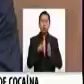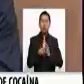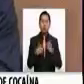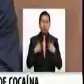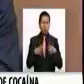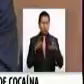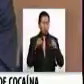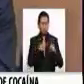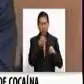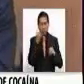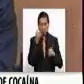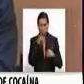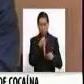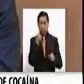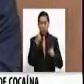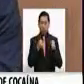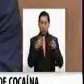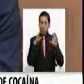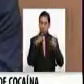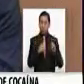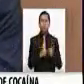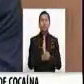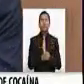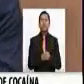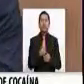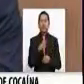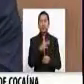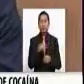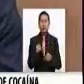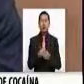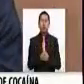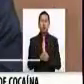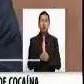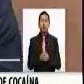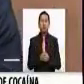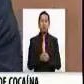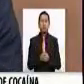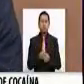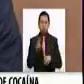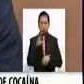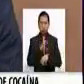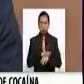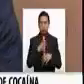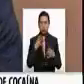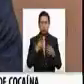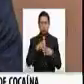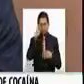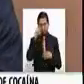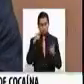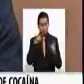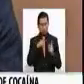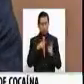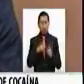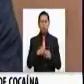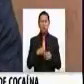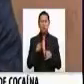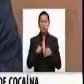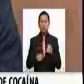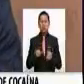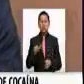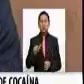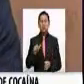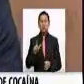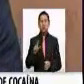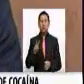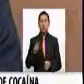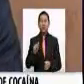secuestro de la droga del vehículo en cuestión y a la aprensión de josé luís álvarez vargas de nacionalidad